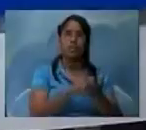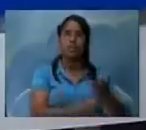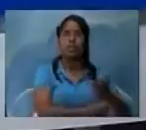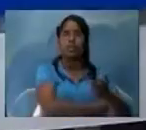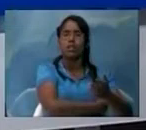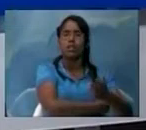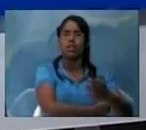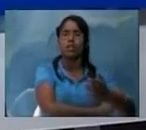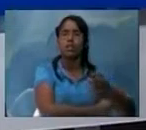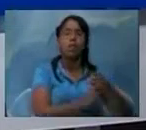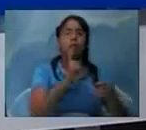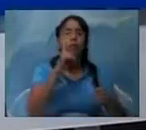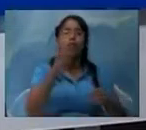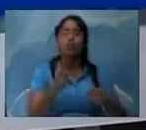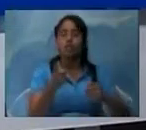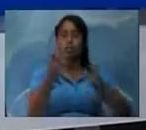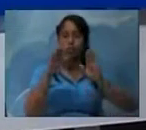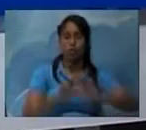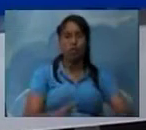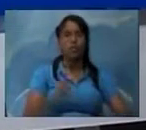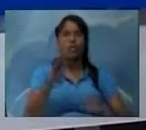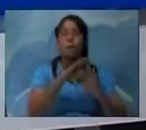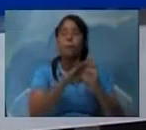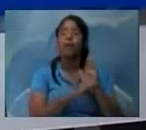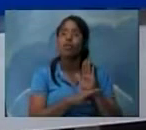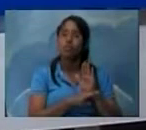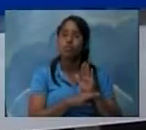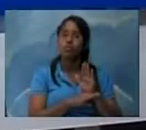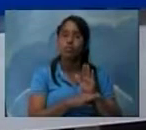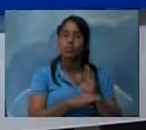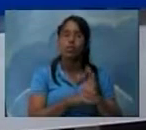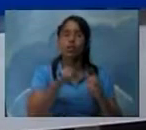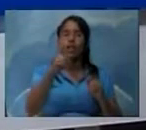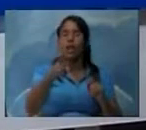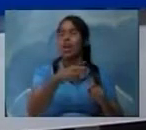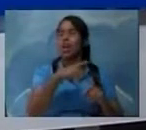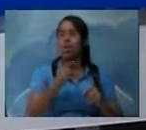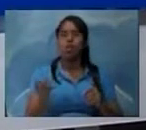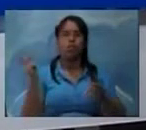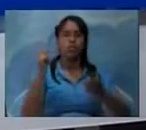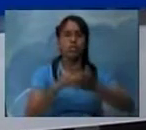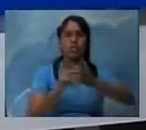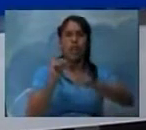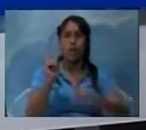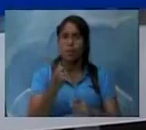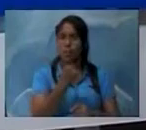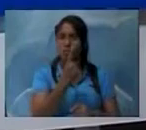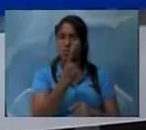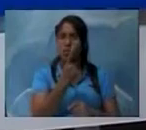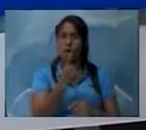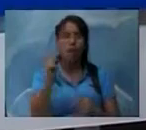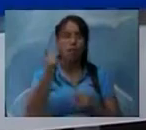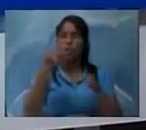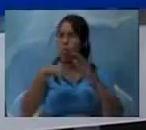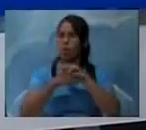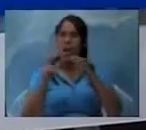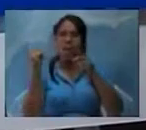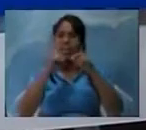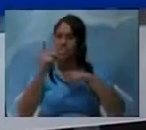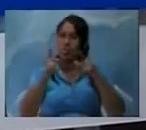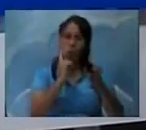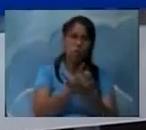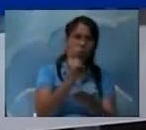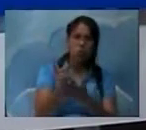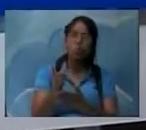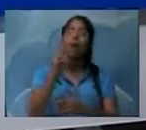Preguntando se ofende menos. Eso es lo que hemos aprendido. Él no se fue de las primeras. Él les preguntó